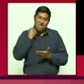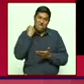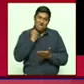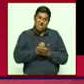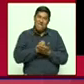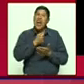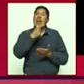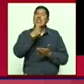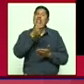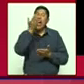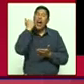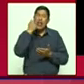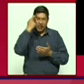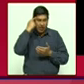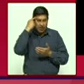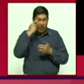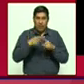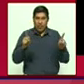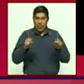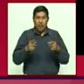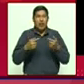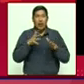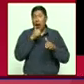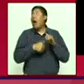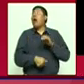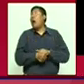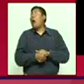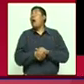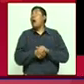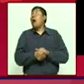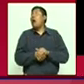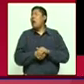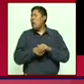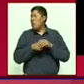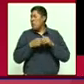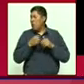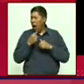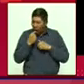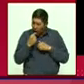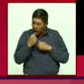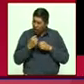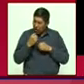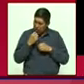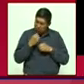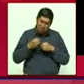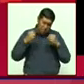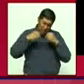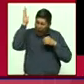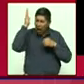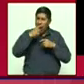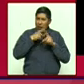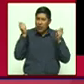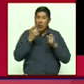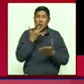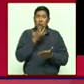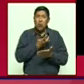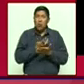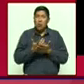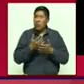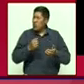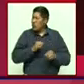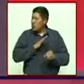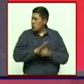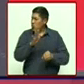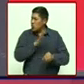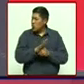diferente, pero también le ha servido para encubrir sus delitos más repugnantes en contra de menores de edad. Las pruebas son suficientes para que